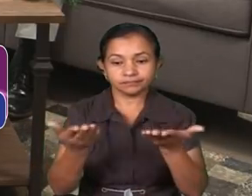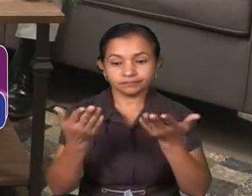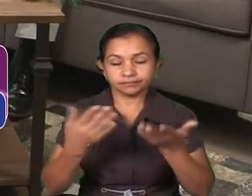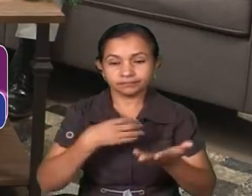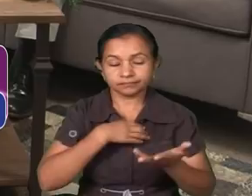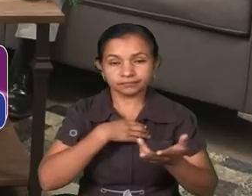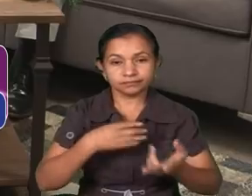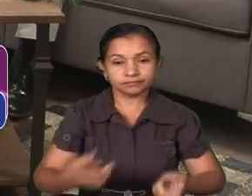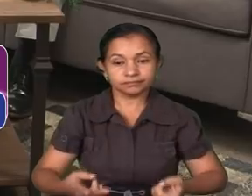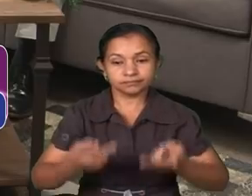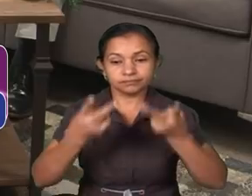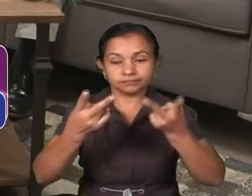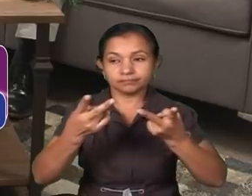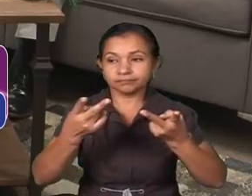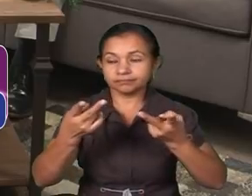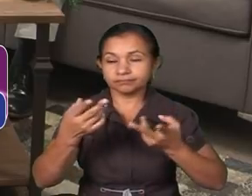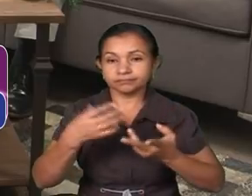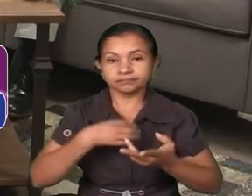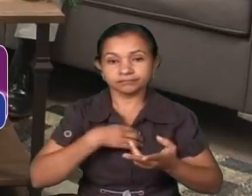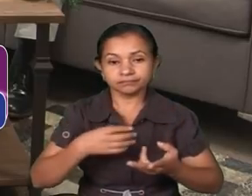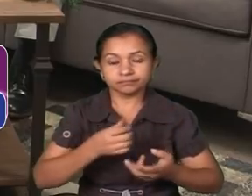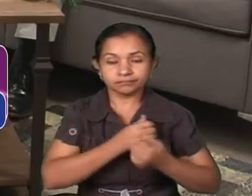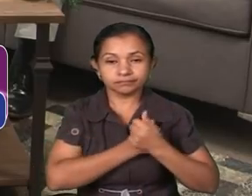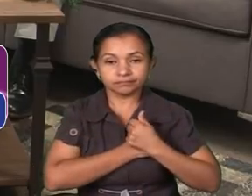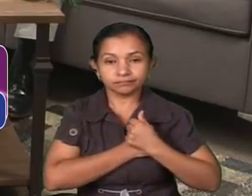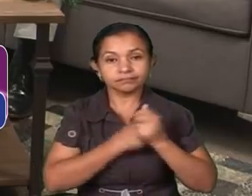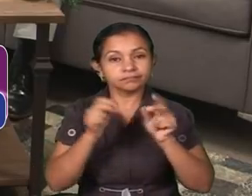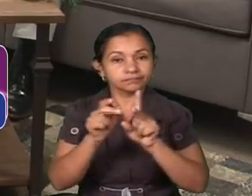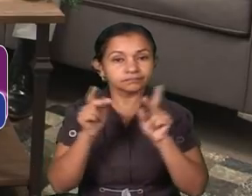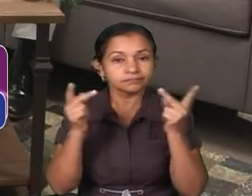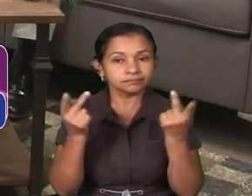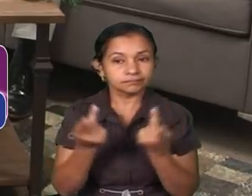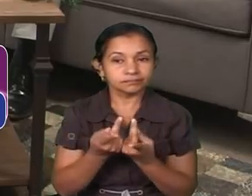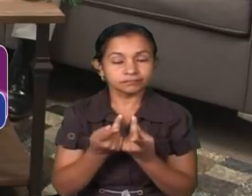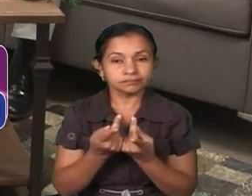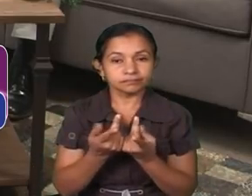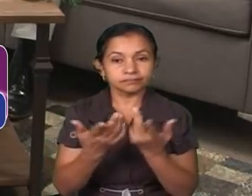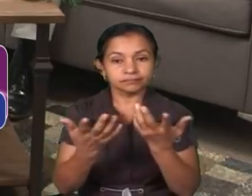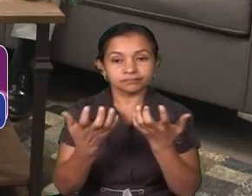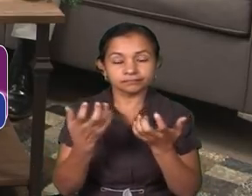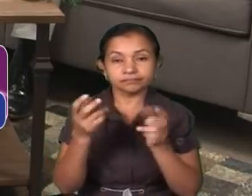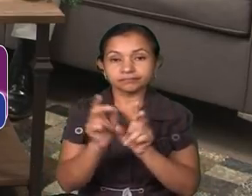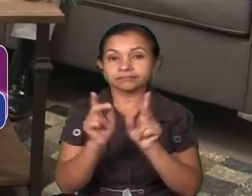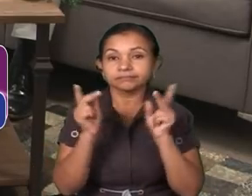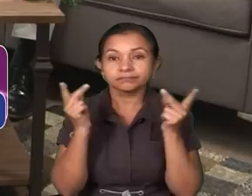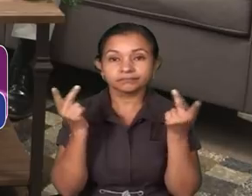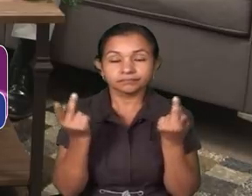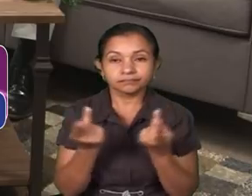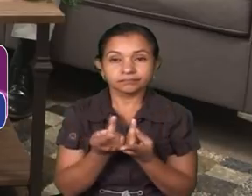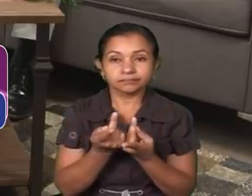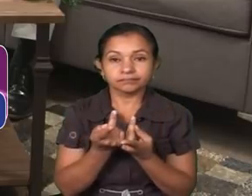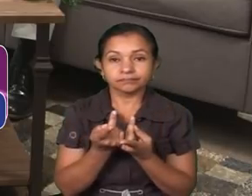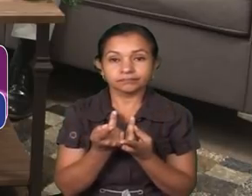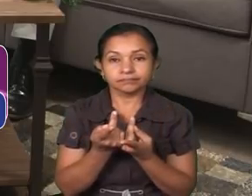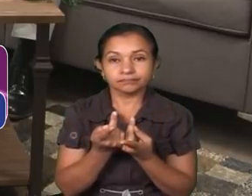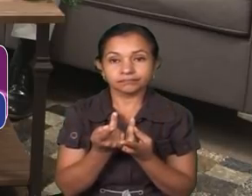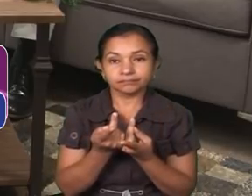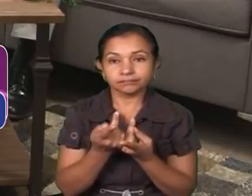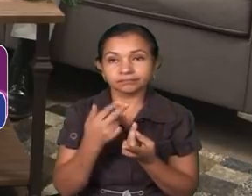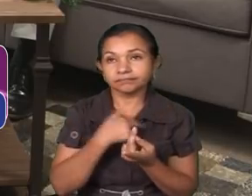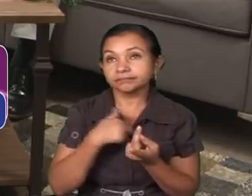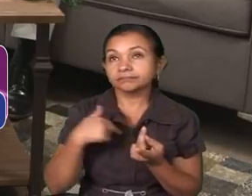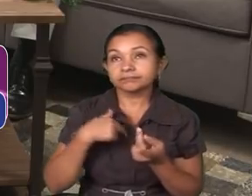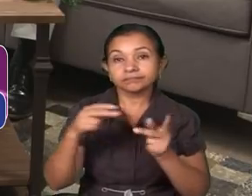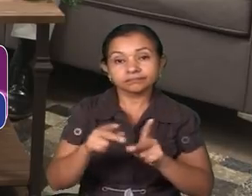vida, nuestro sacrificio por amor a este pueblo, pretendiendo que este pueblo sea un